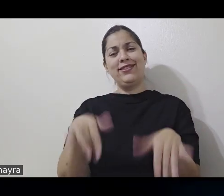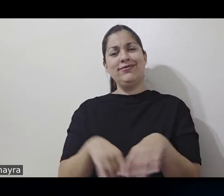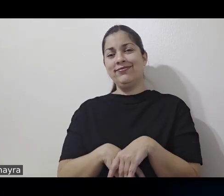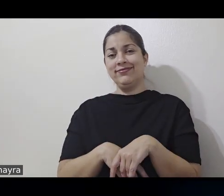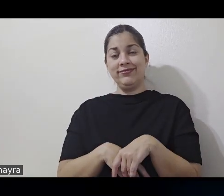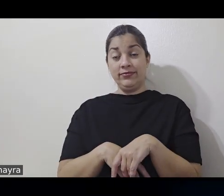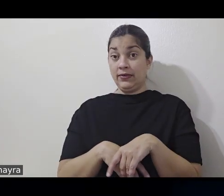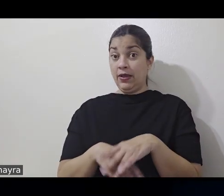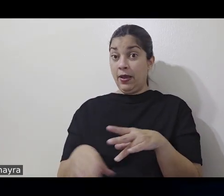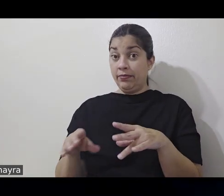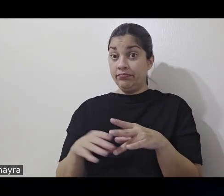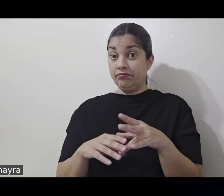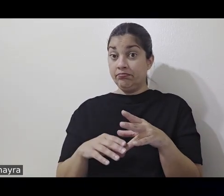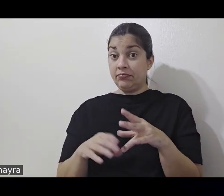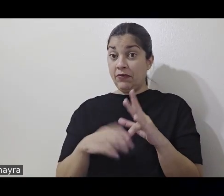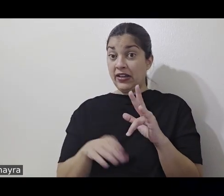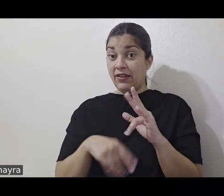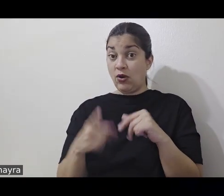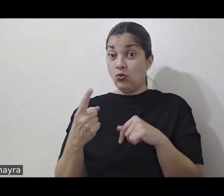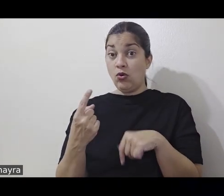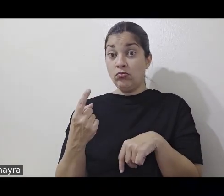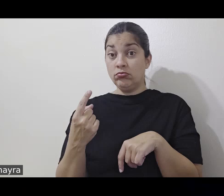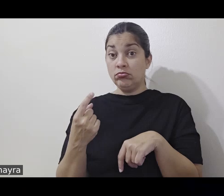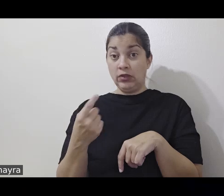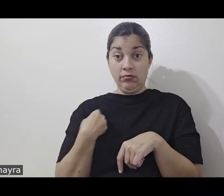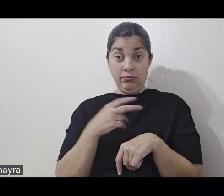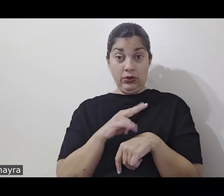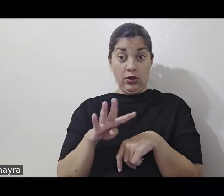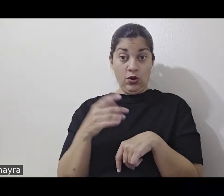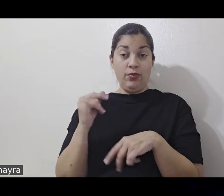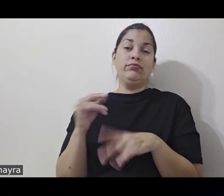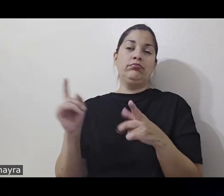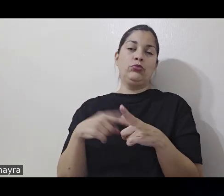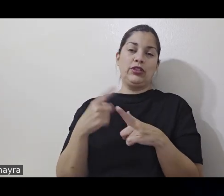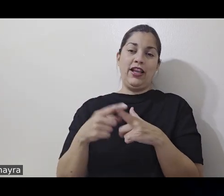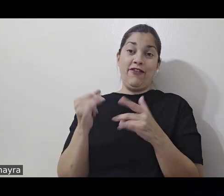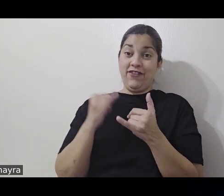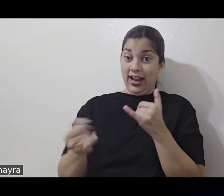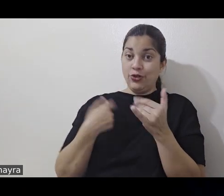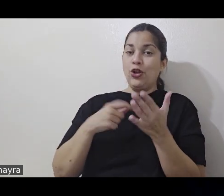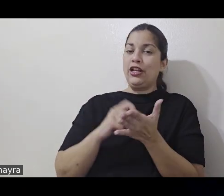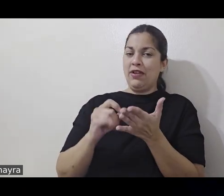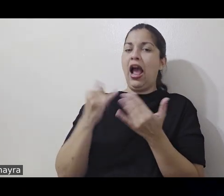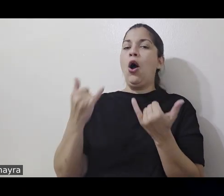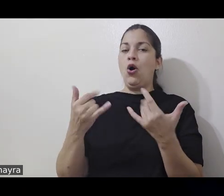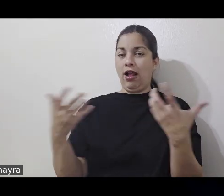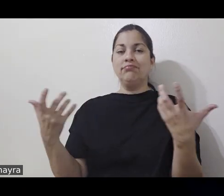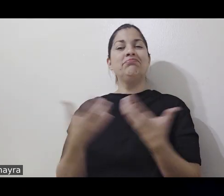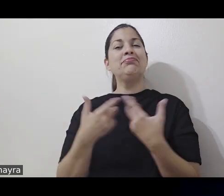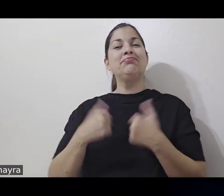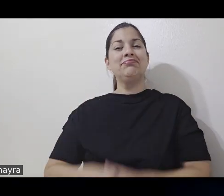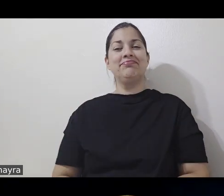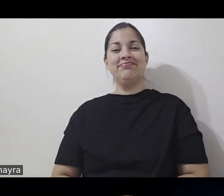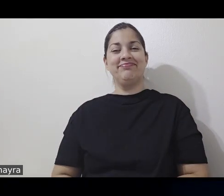Me faltaba uno, eran como 24. Yo dije, me falta uno, pues el final lo escribí y dije, mira, ahora me cuadro. Y ahí lo